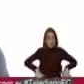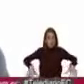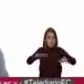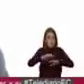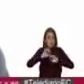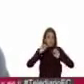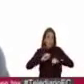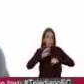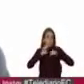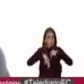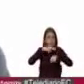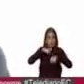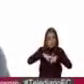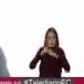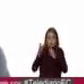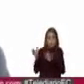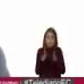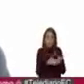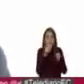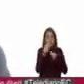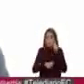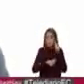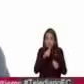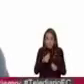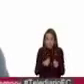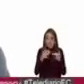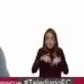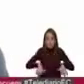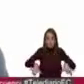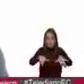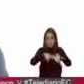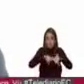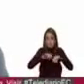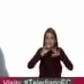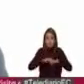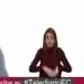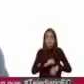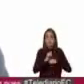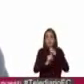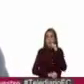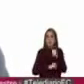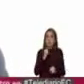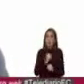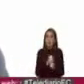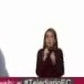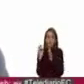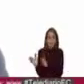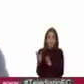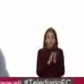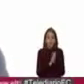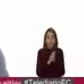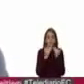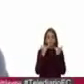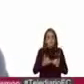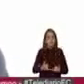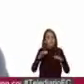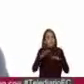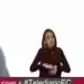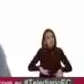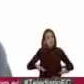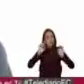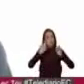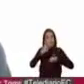podamos ver primero una contracción en menor ritmo. Yo creo que en lo que resta del año la economía se va a seguir contrayendo, pero que en 2021 podamos ver